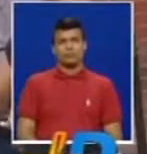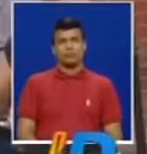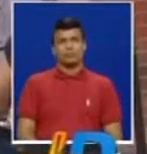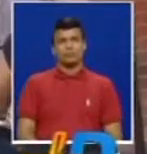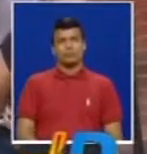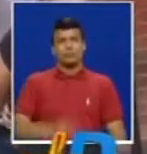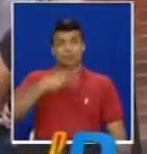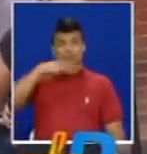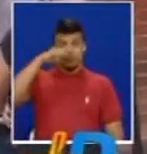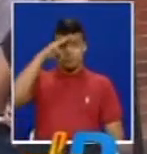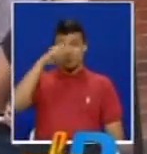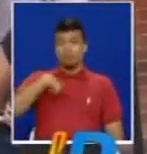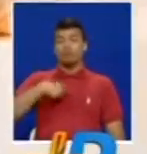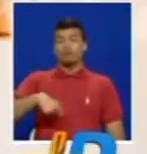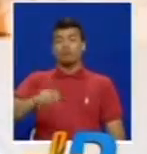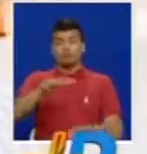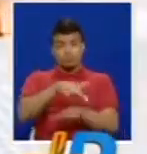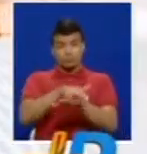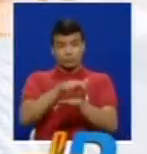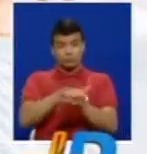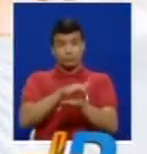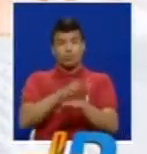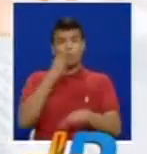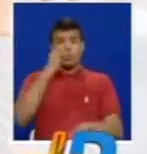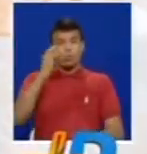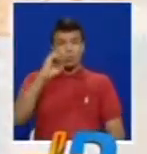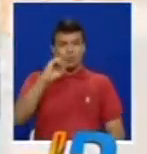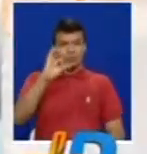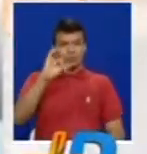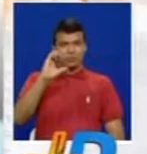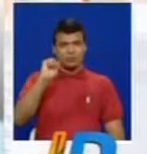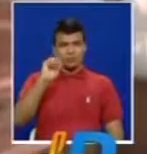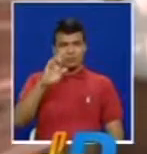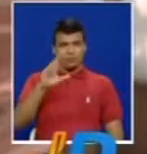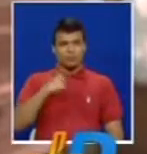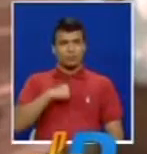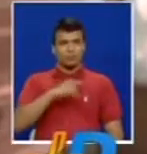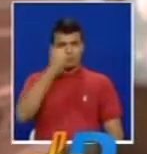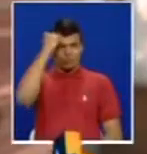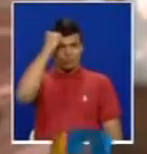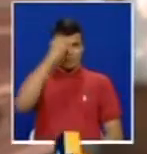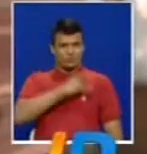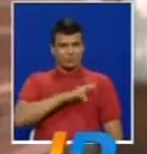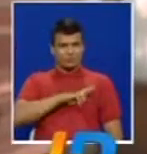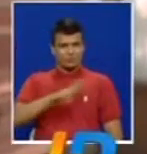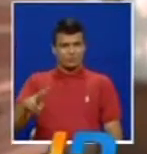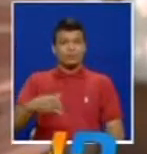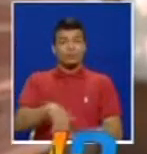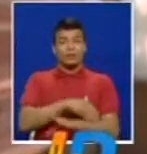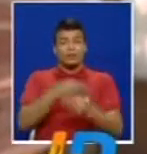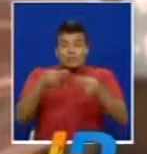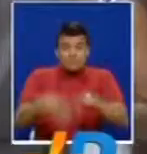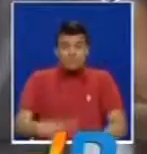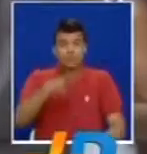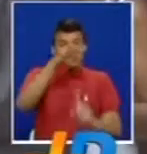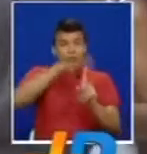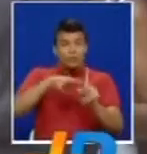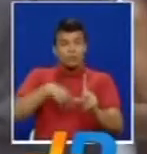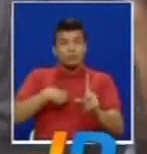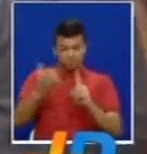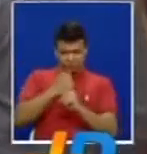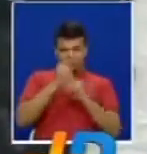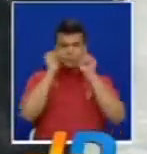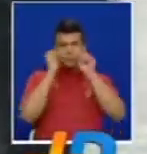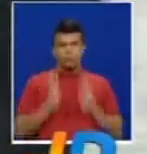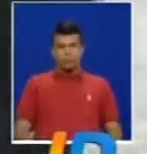En Medellín, esta tarde se cumplirá el sepelio del profesor Oscar Sierra, quien estuvo desaparecido casi 4 meses y cuyo cuerpo fue encontrado en zona rural